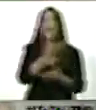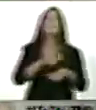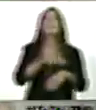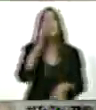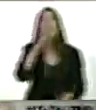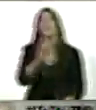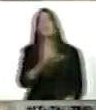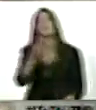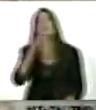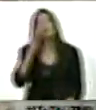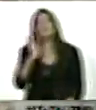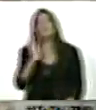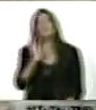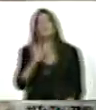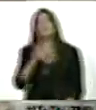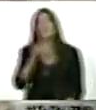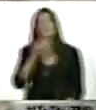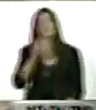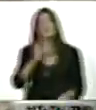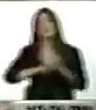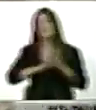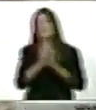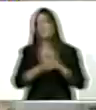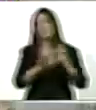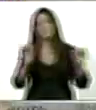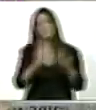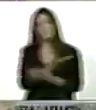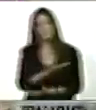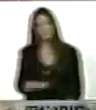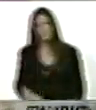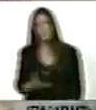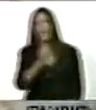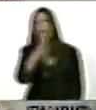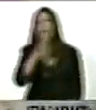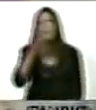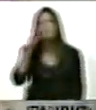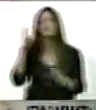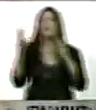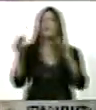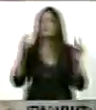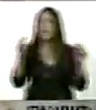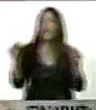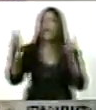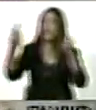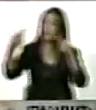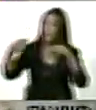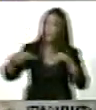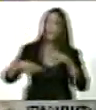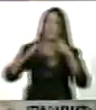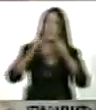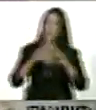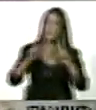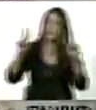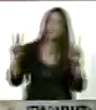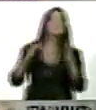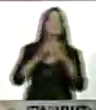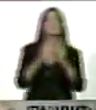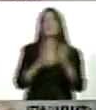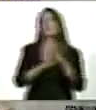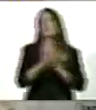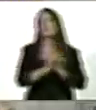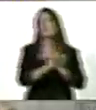estaba claudicando en la mesa de diálogo. Para Capriles, conversar, llegar a acuerdos, buscar la paz, es